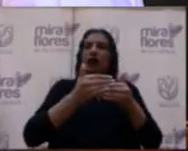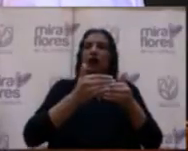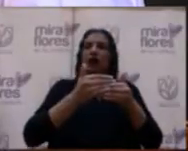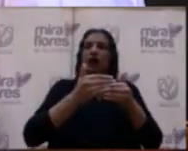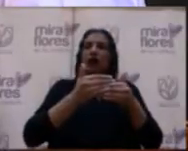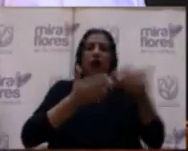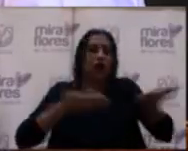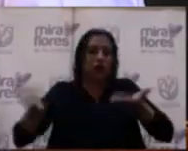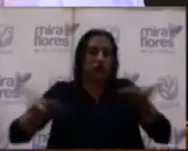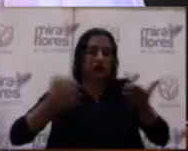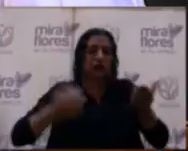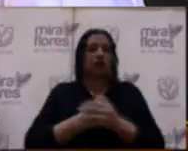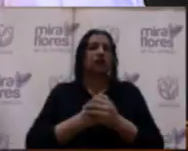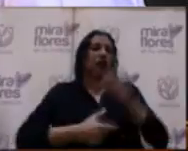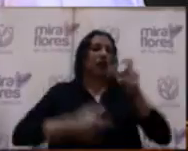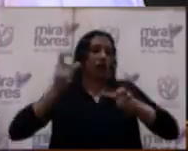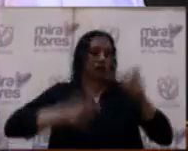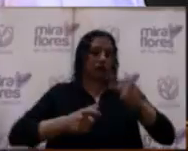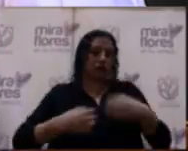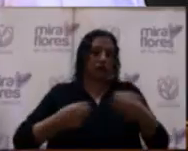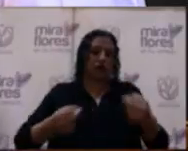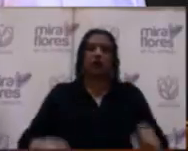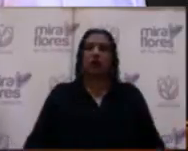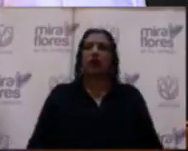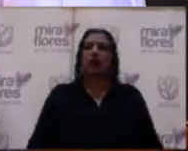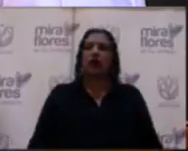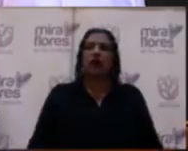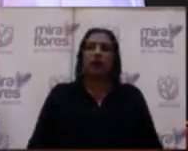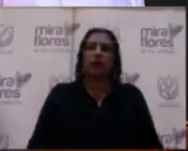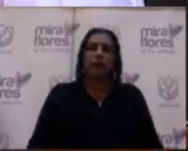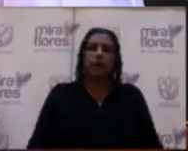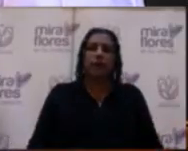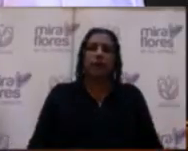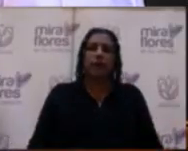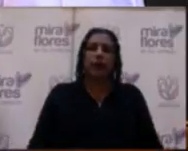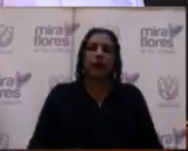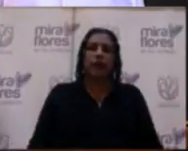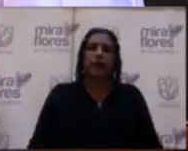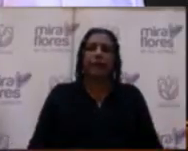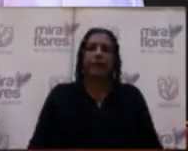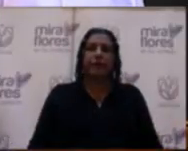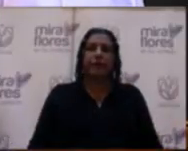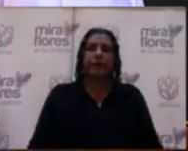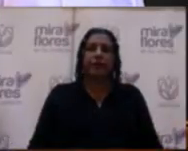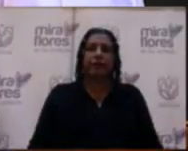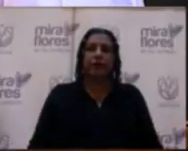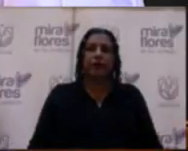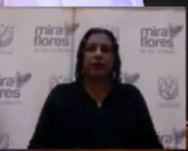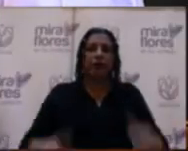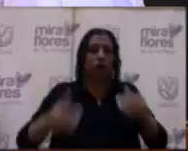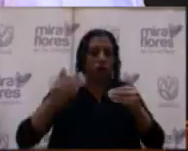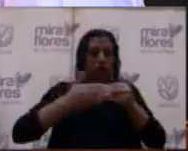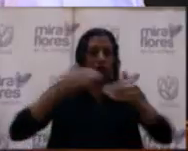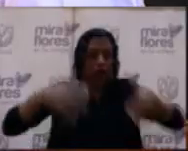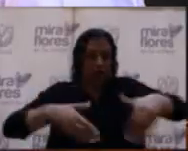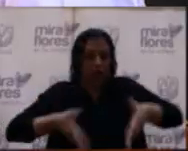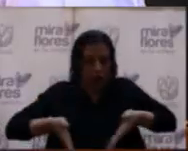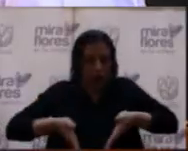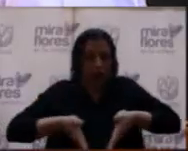asistencia pública, Casimiro Ulloa, en la que muy cerca al pasaje